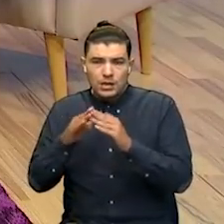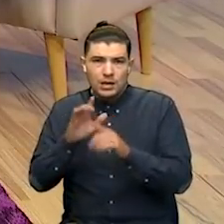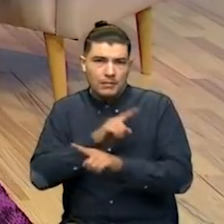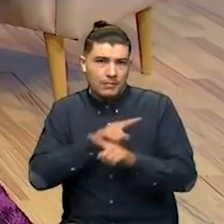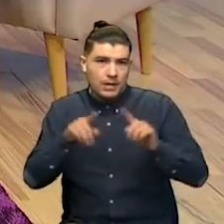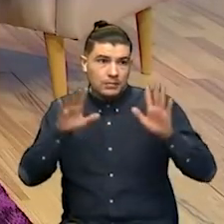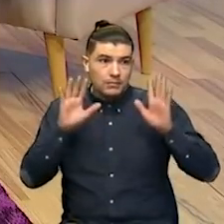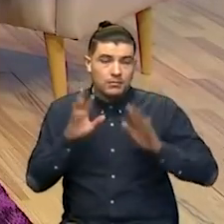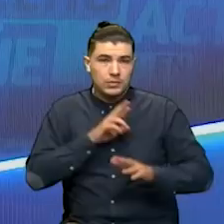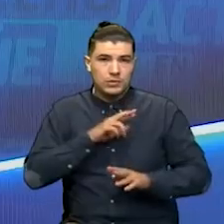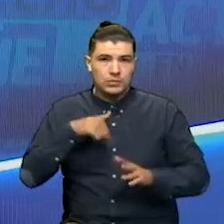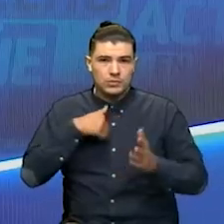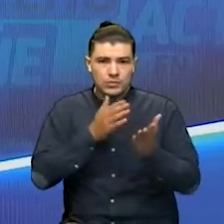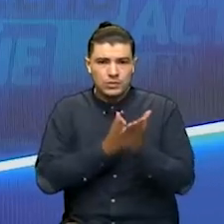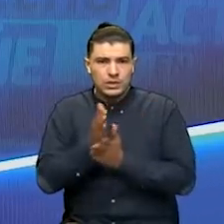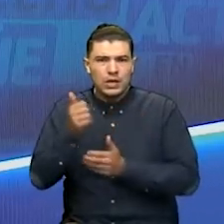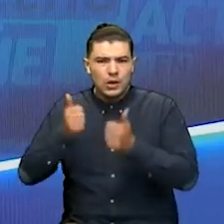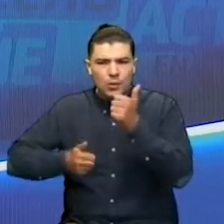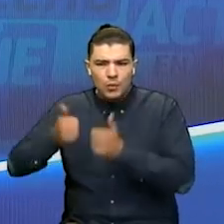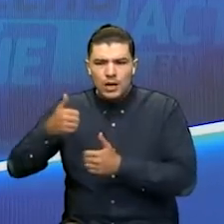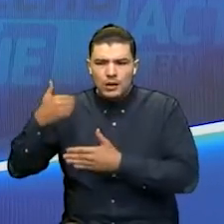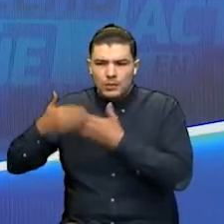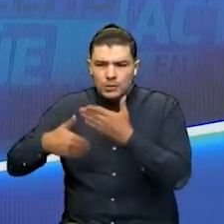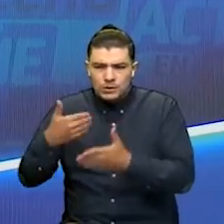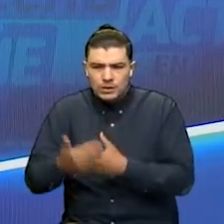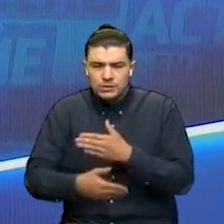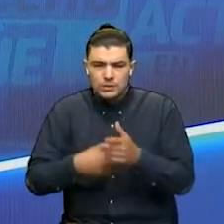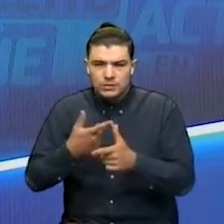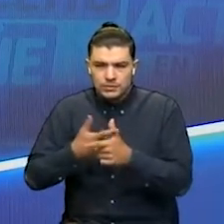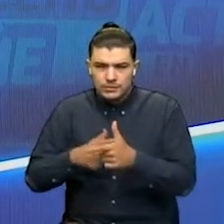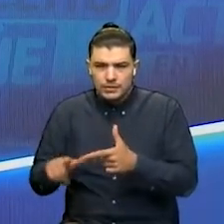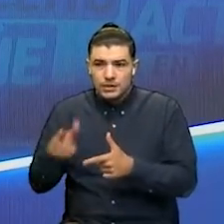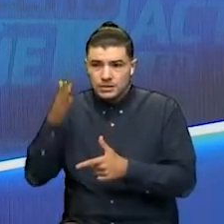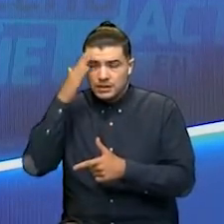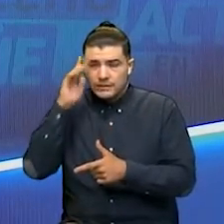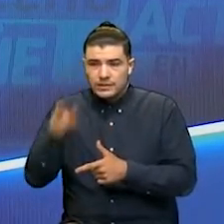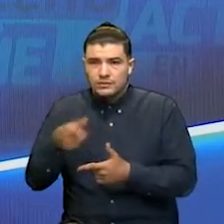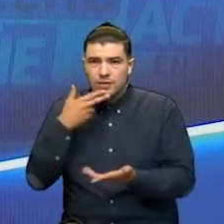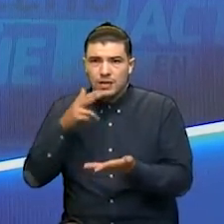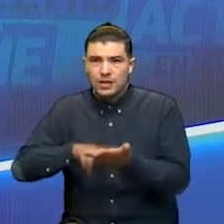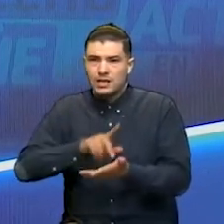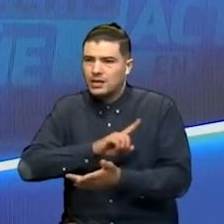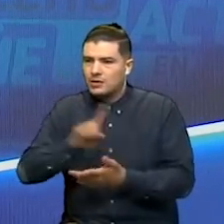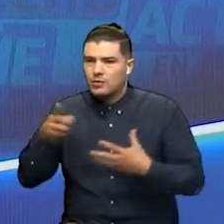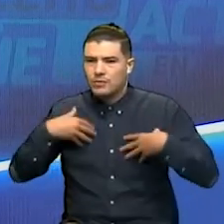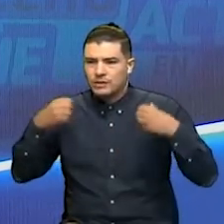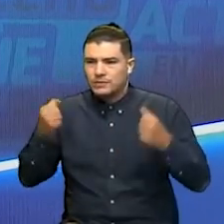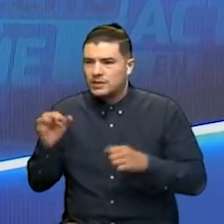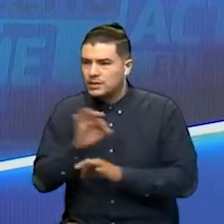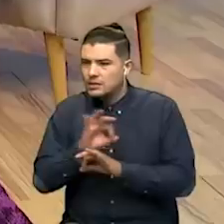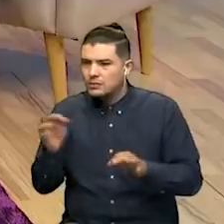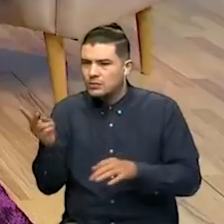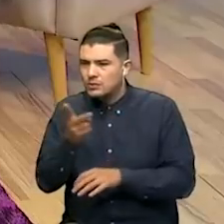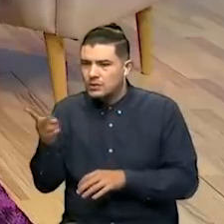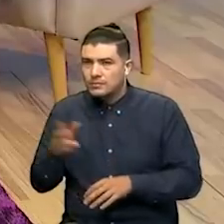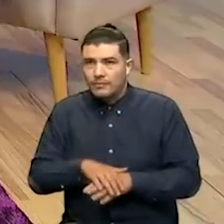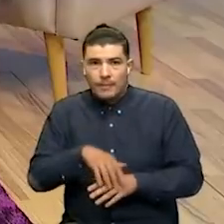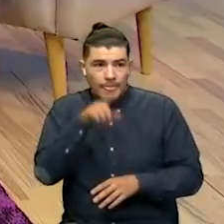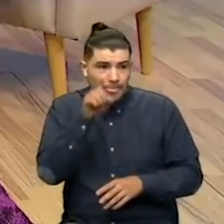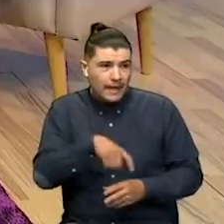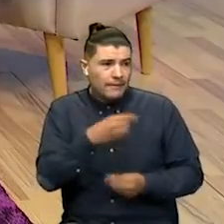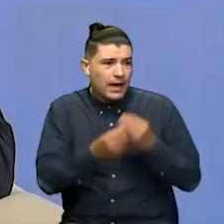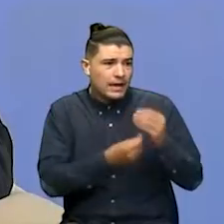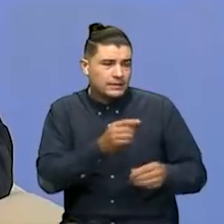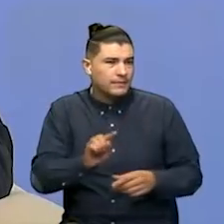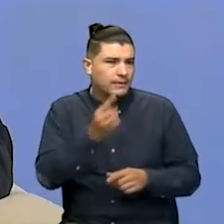seguimos, ¿cuál es el siguiente paso que viene sabiendo que las escrituras todavía no pertenecen a ninguno de los dos? No, lo que hay que hacer